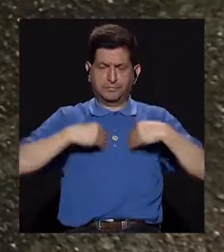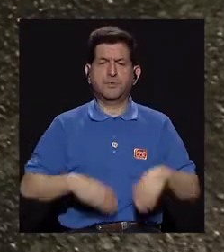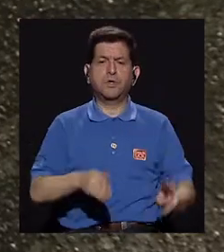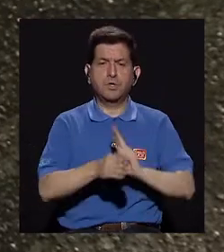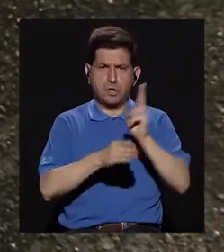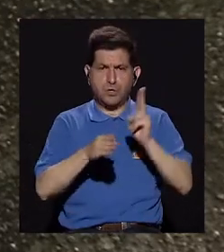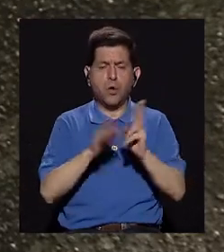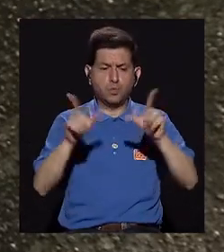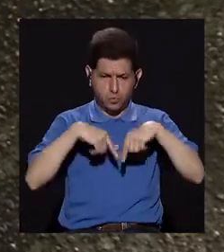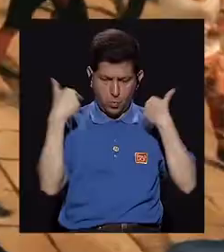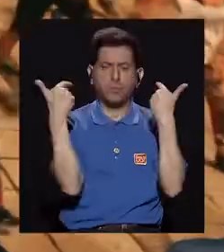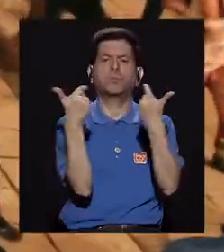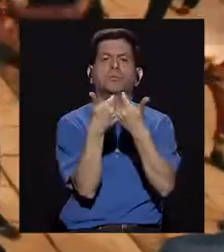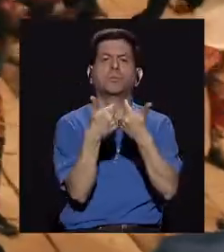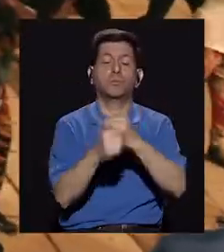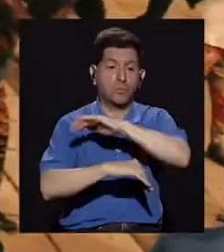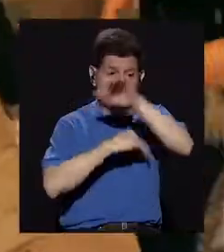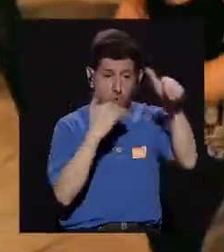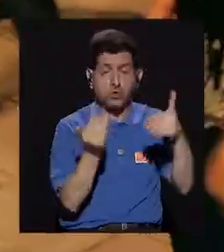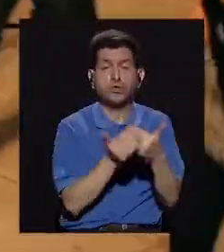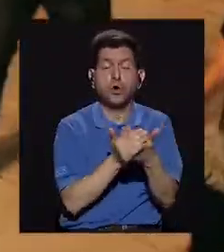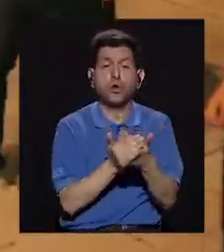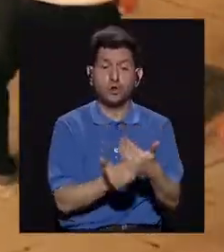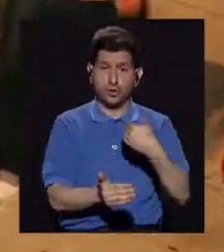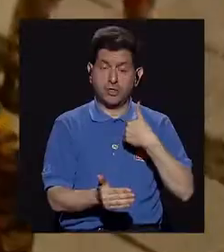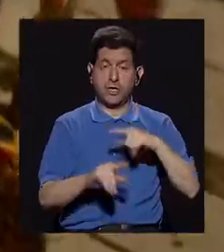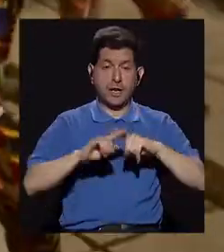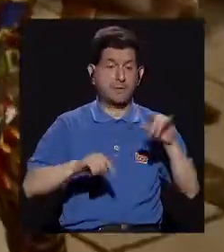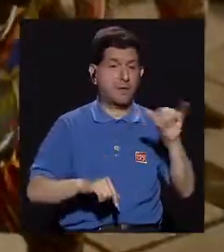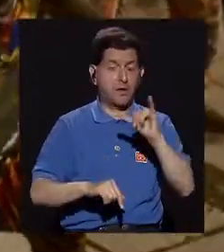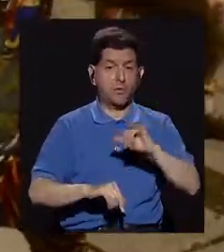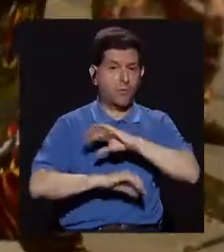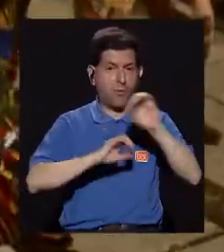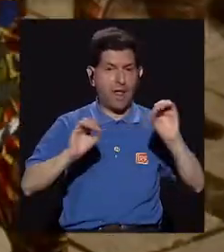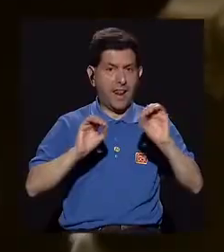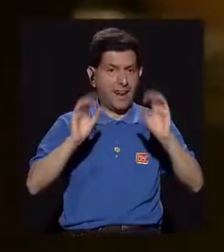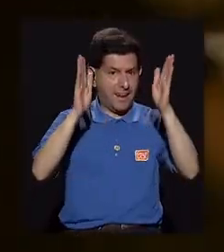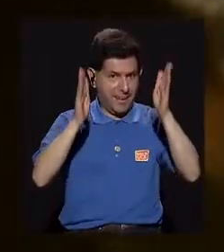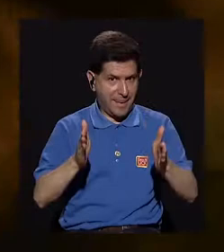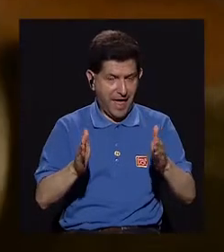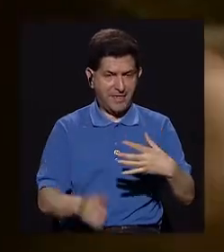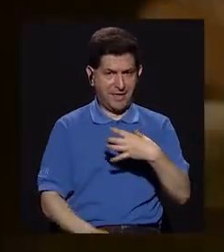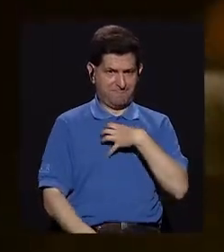colectivo, que es de todos y que no es de nadie a la vez, ¿verdad? Y eso lo hace complejo.